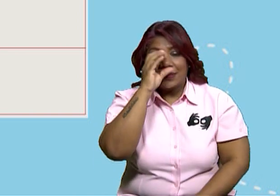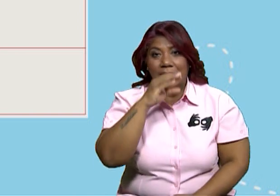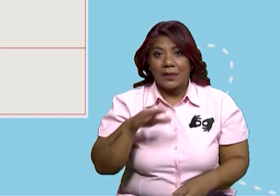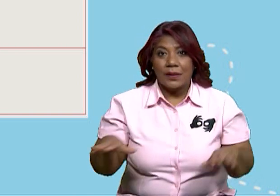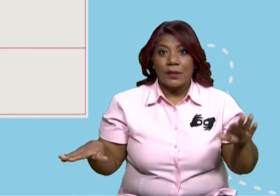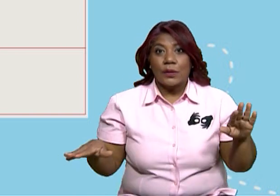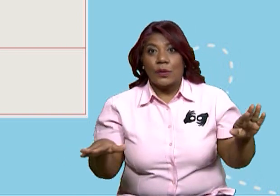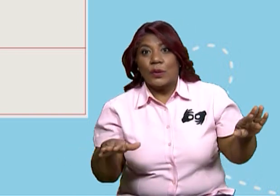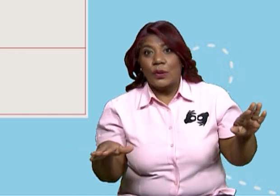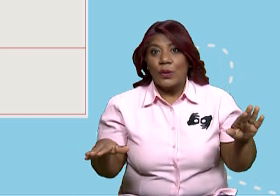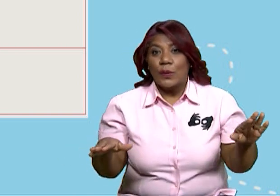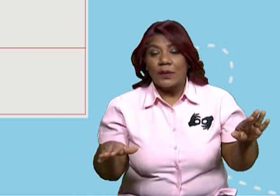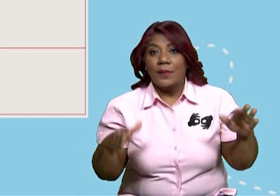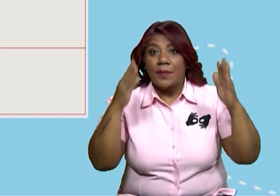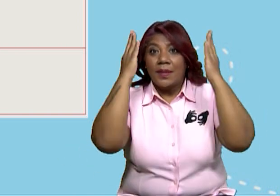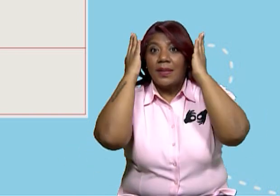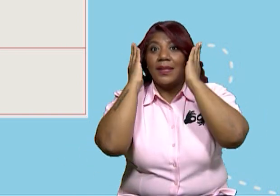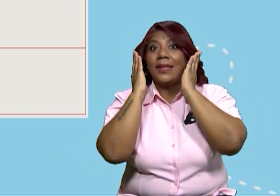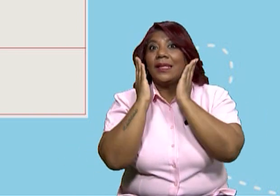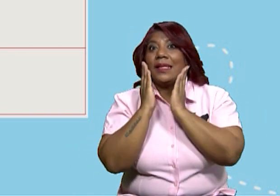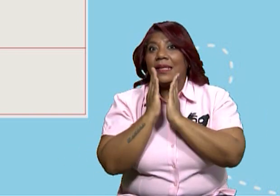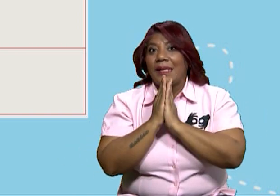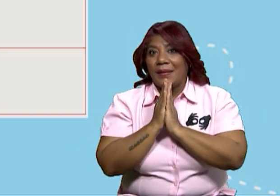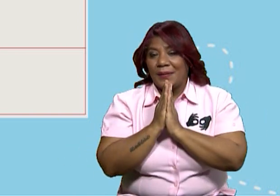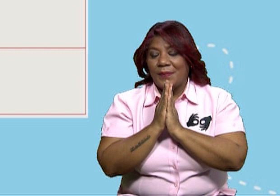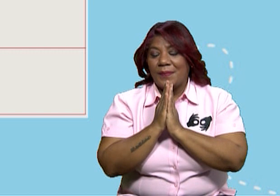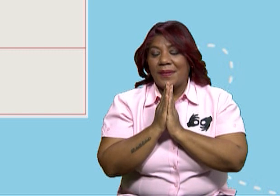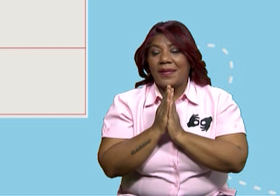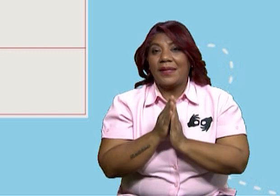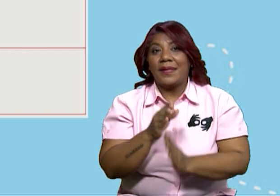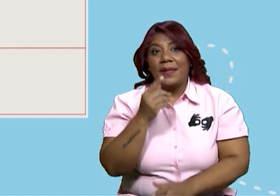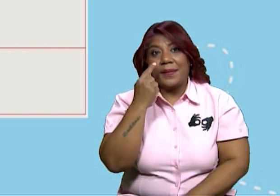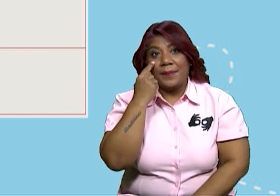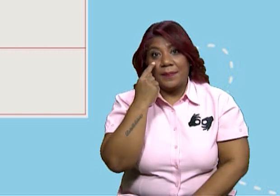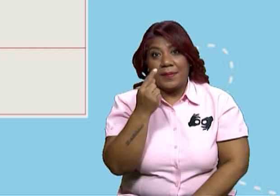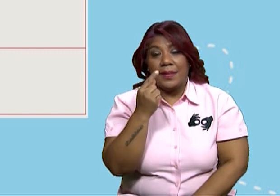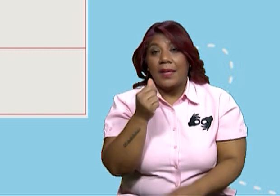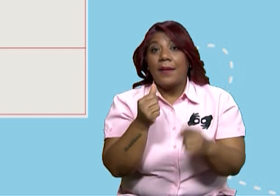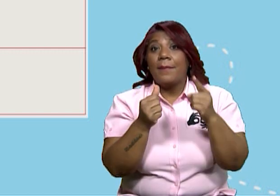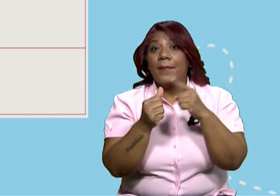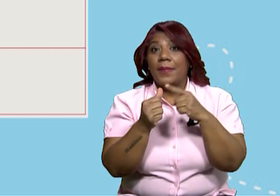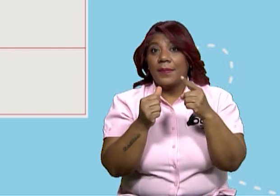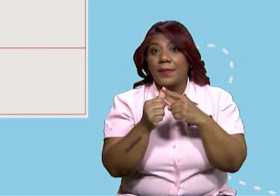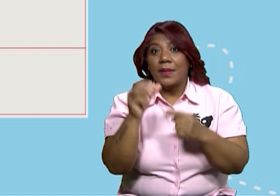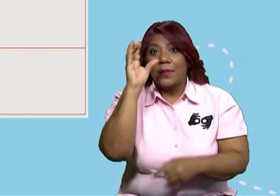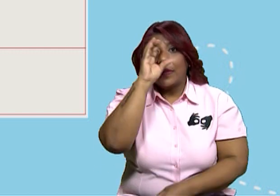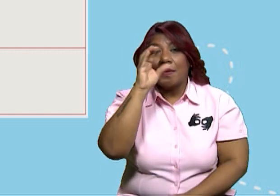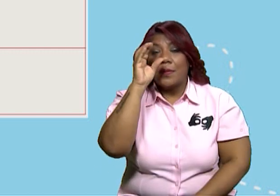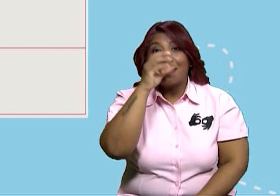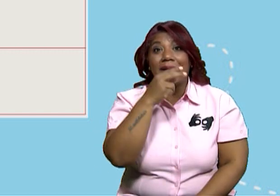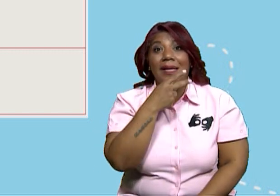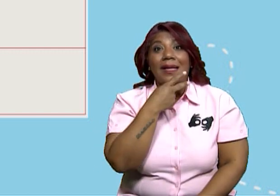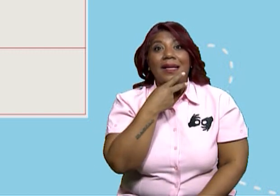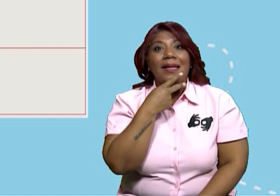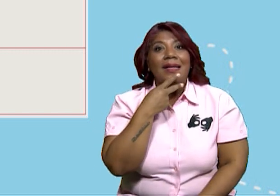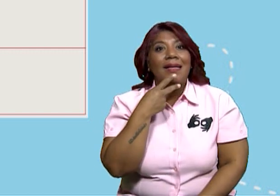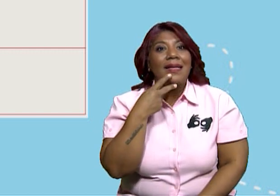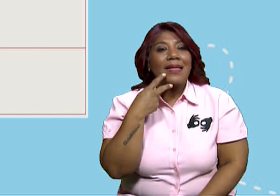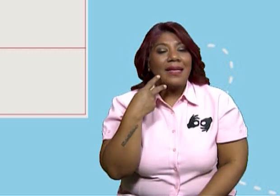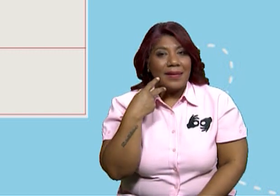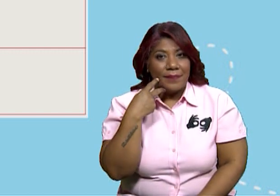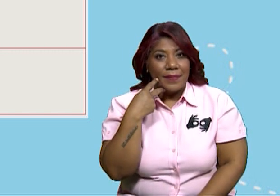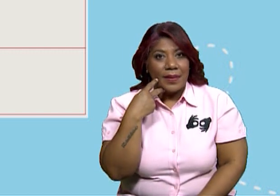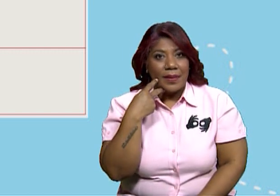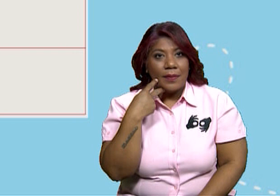una. Por ejemplo, vas a encontrar primero los verbos, pero estos verbos deben ser clasificados en